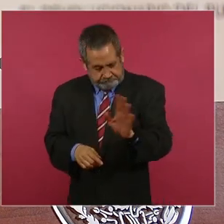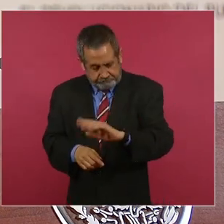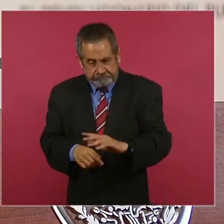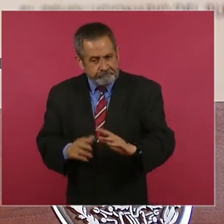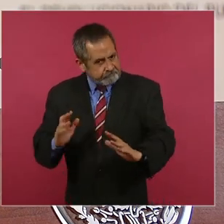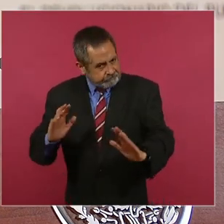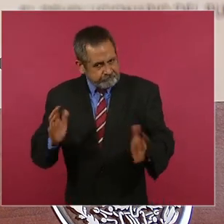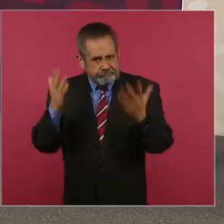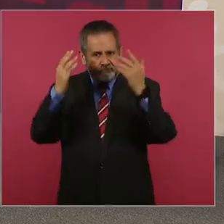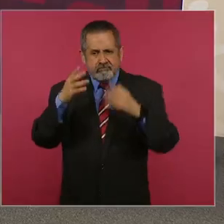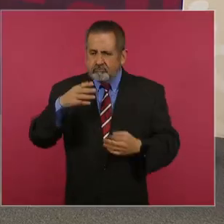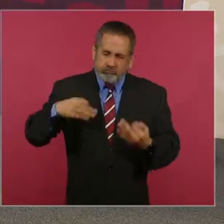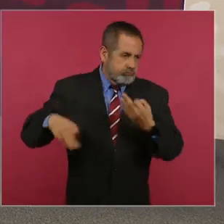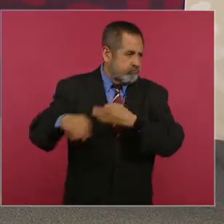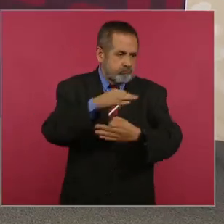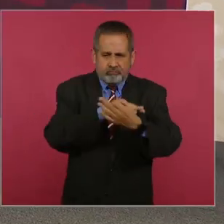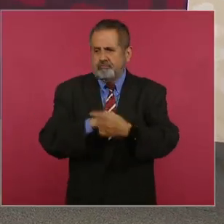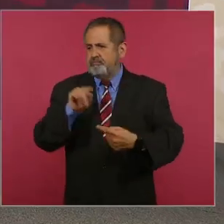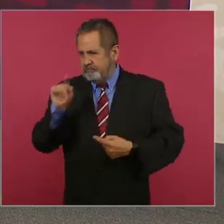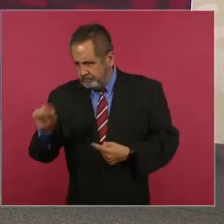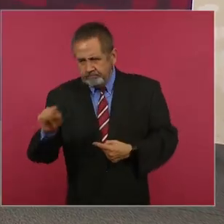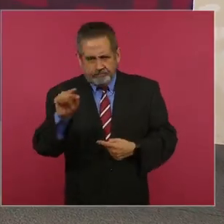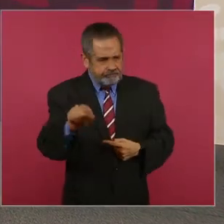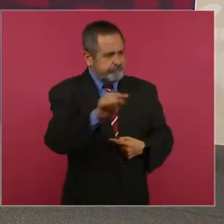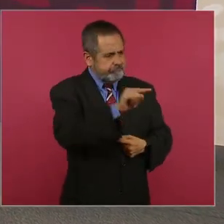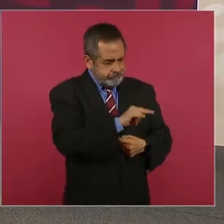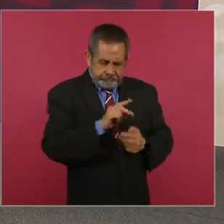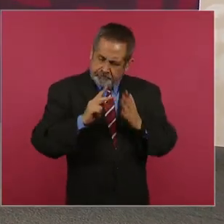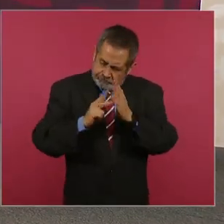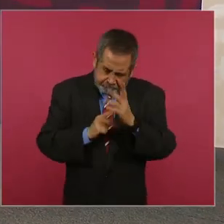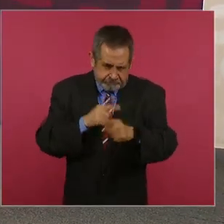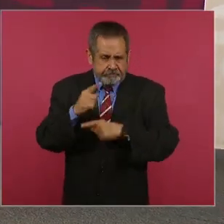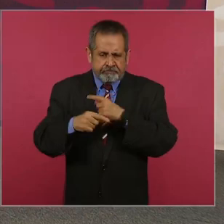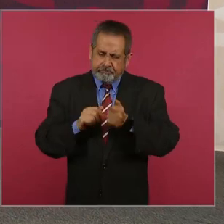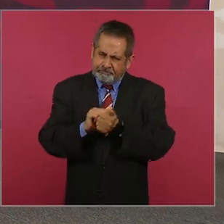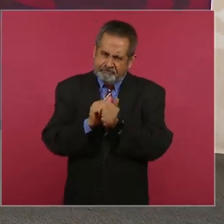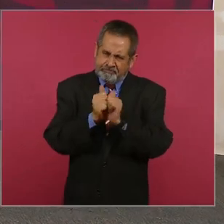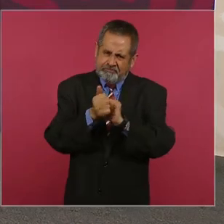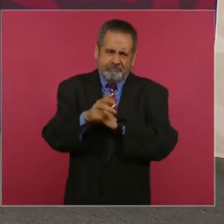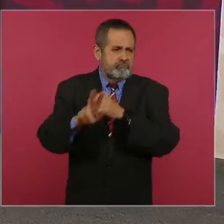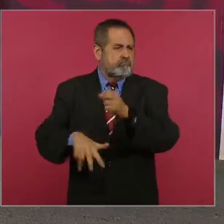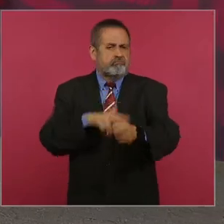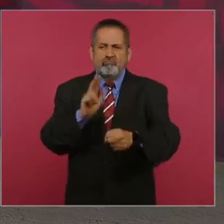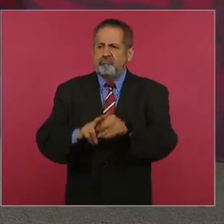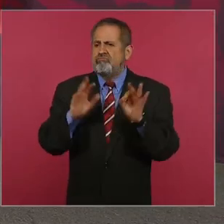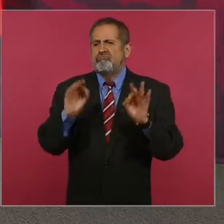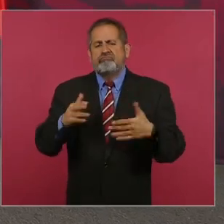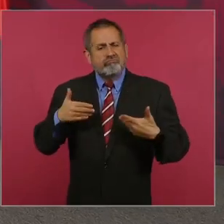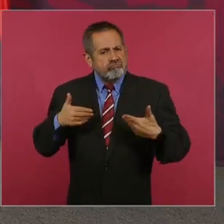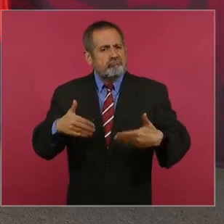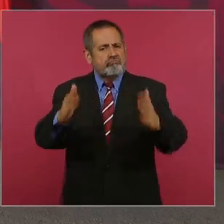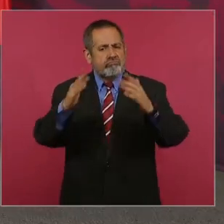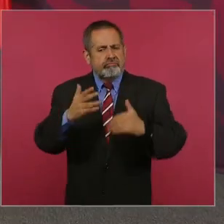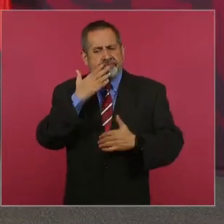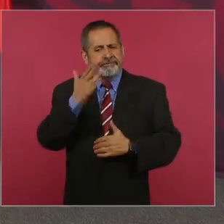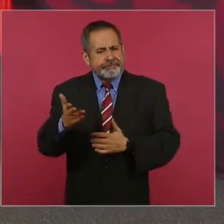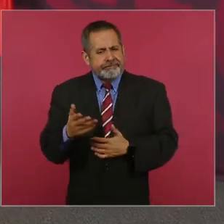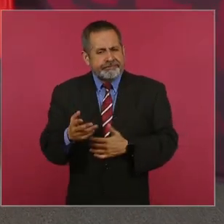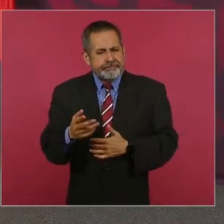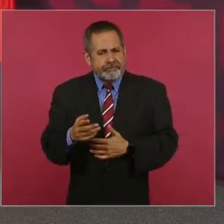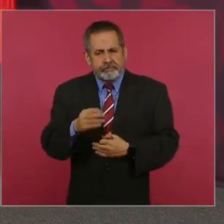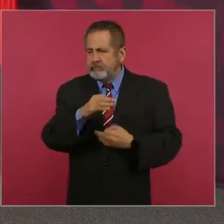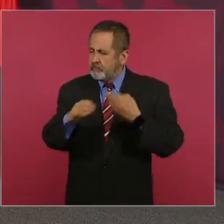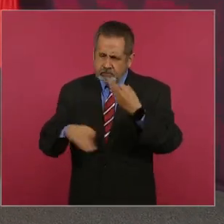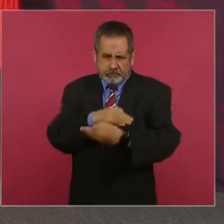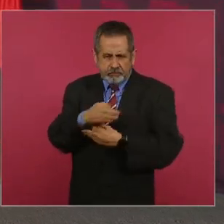regresar a la normalidad y este y todos podemos